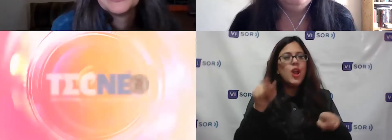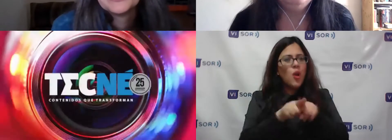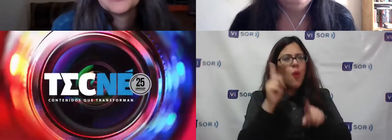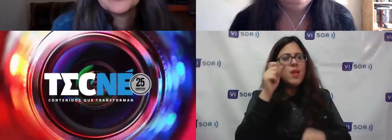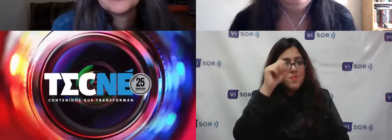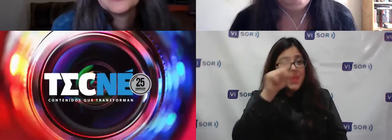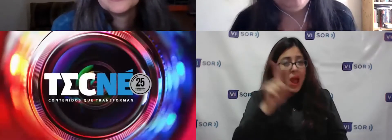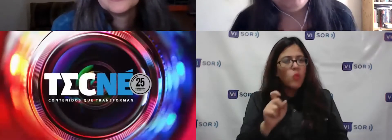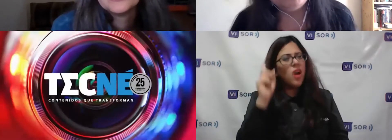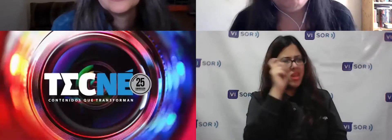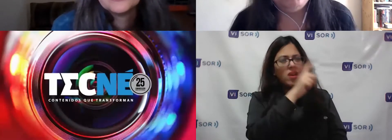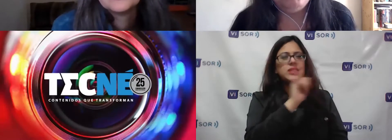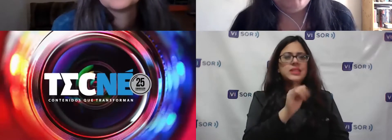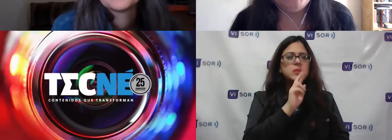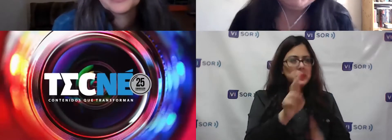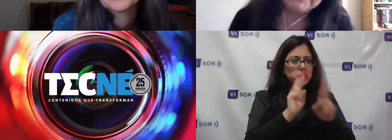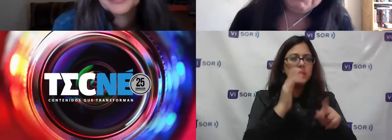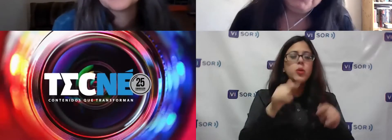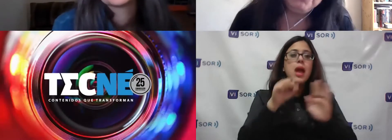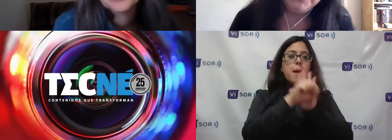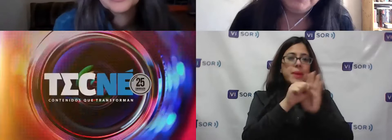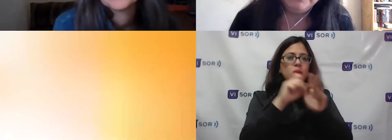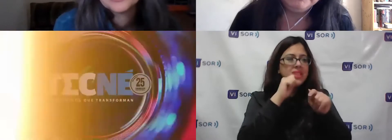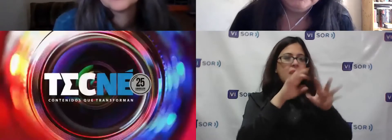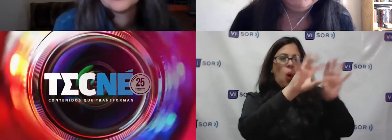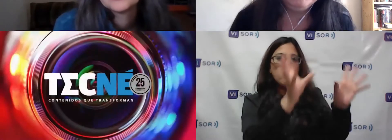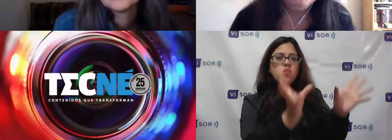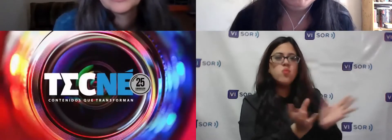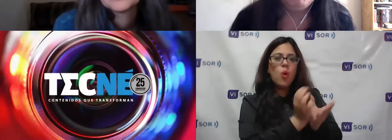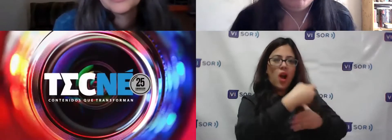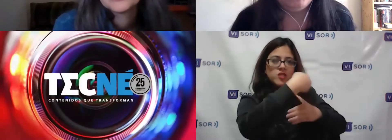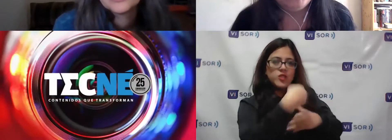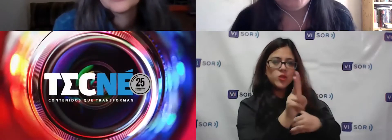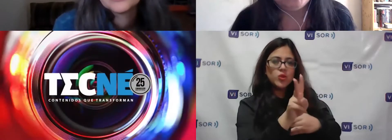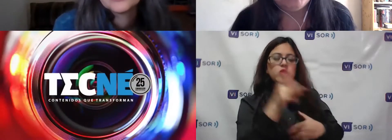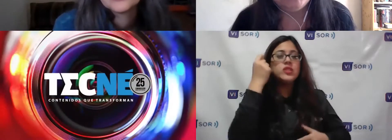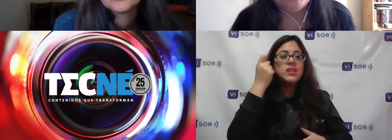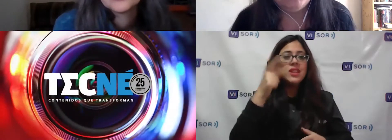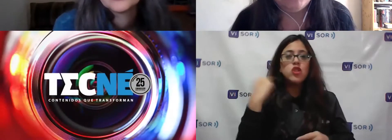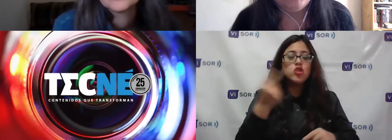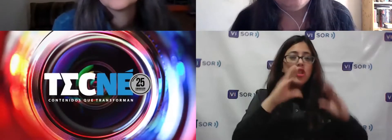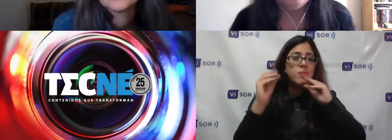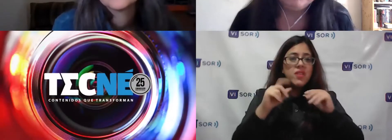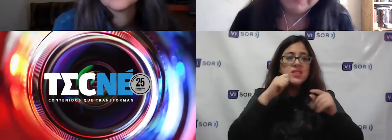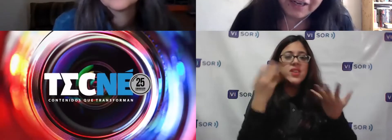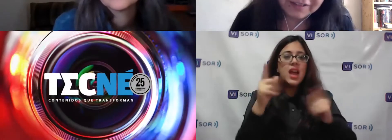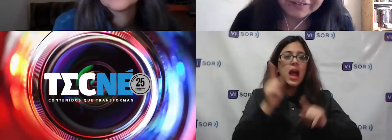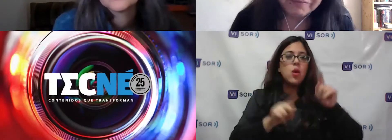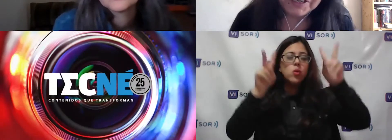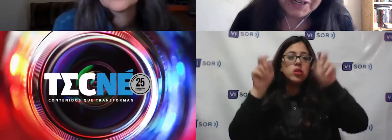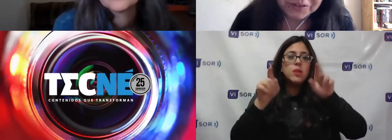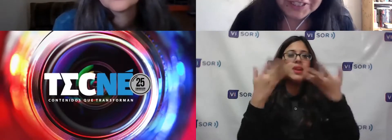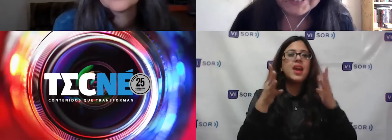porque cada película en sí mismo es un planeta en sí mismo no acá hay que entender que lo que estamos hablando aquí son ciertas generalidades que general